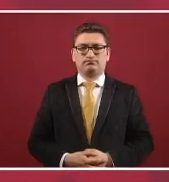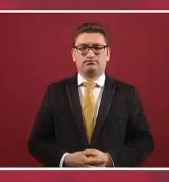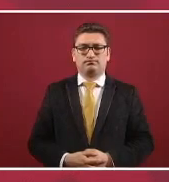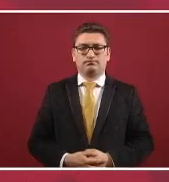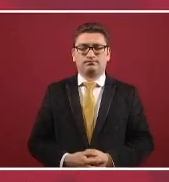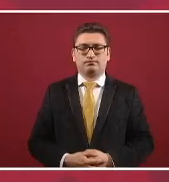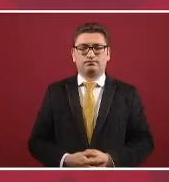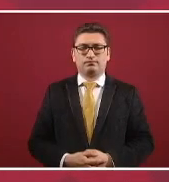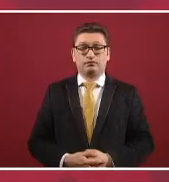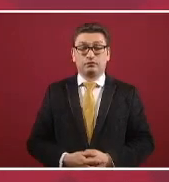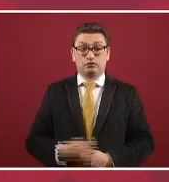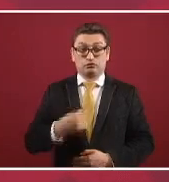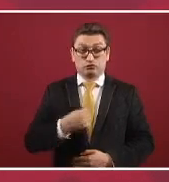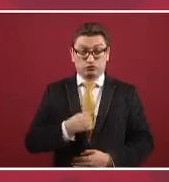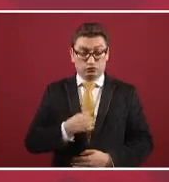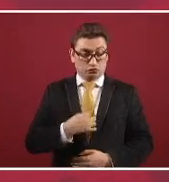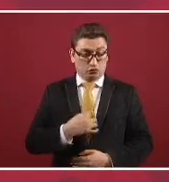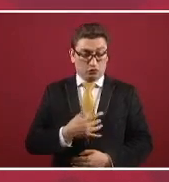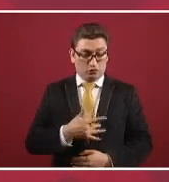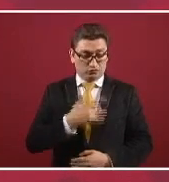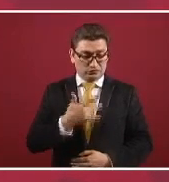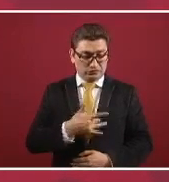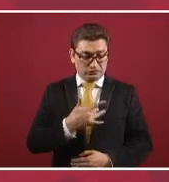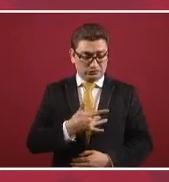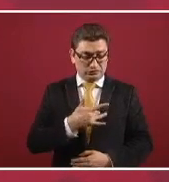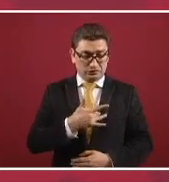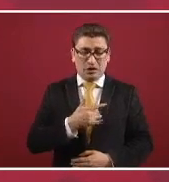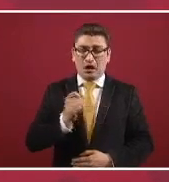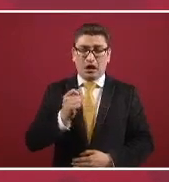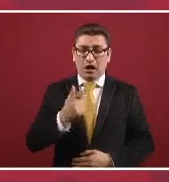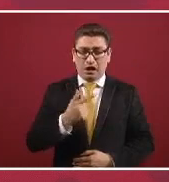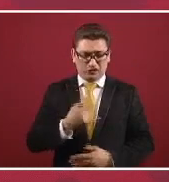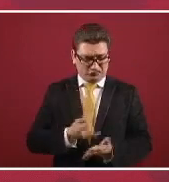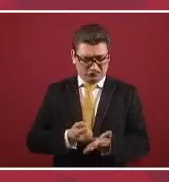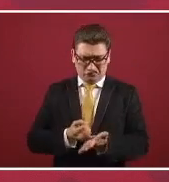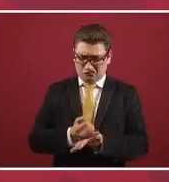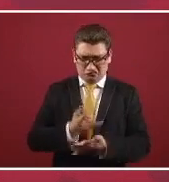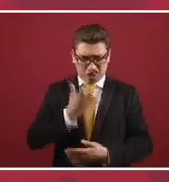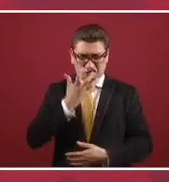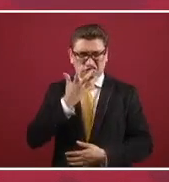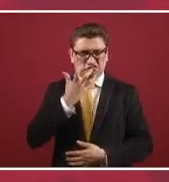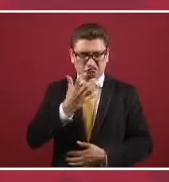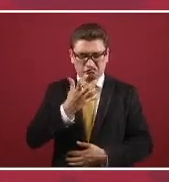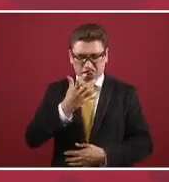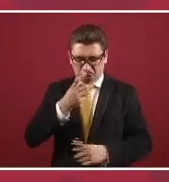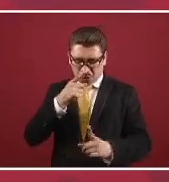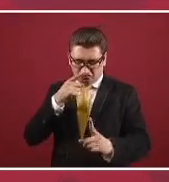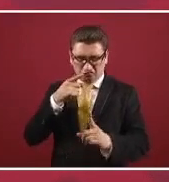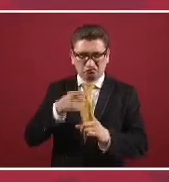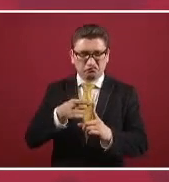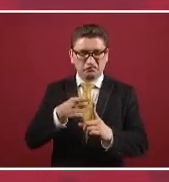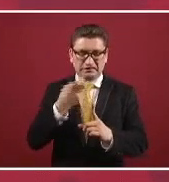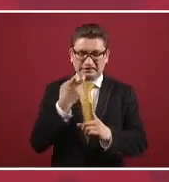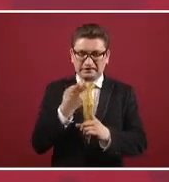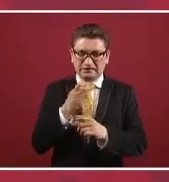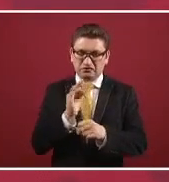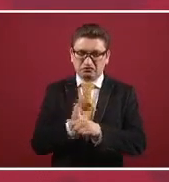estoy convencido de la causa que se tiene que defender.